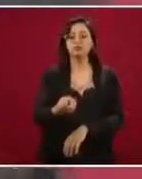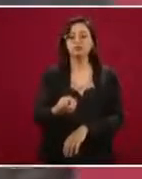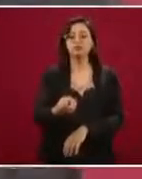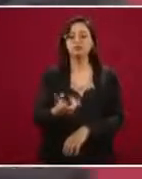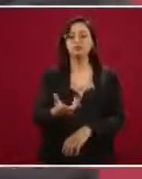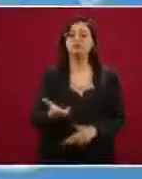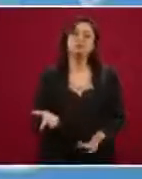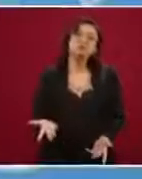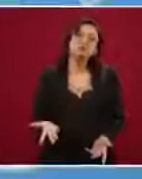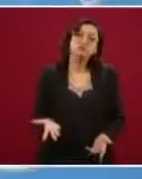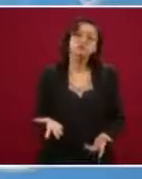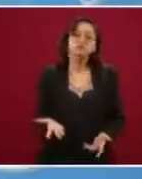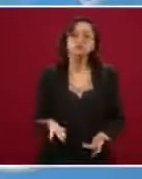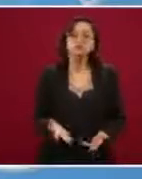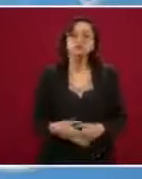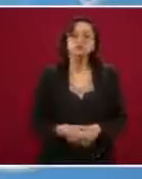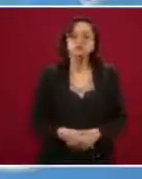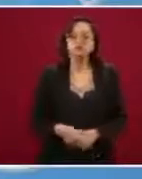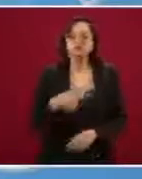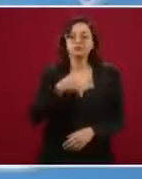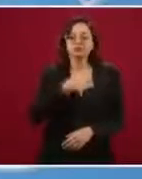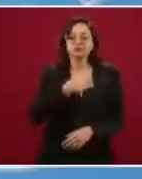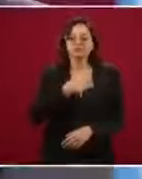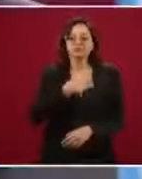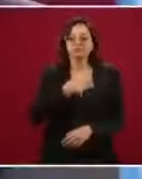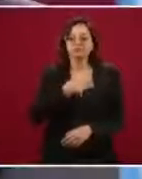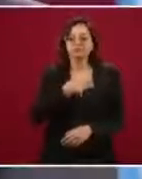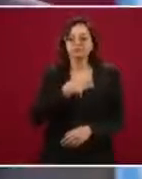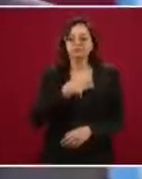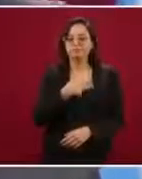nada más que yo no era